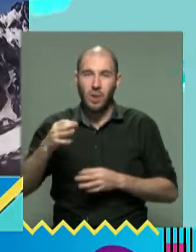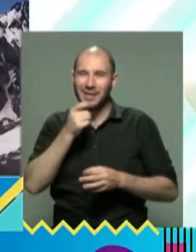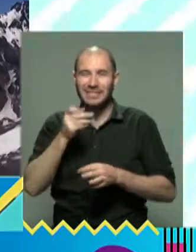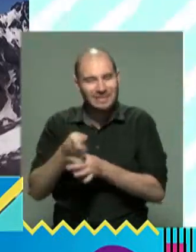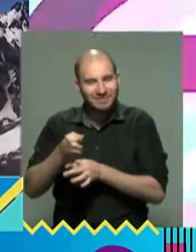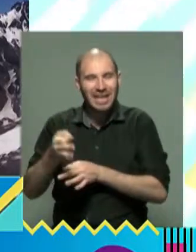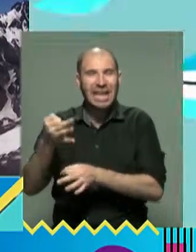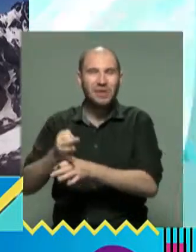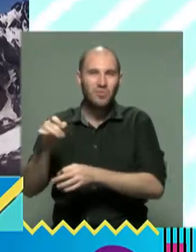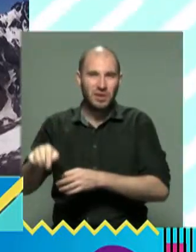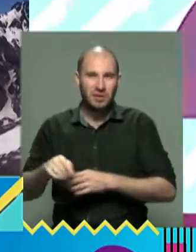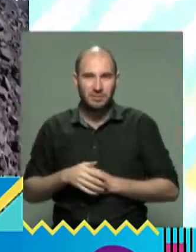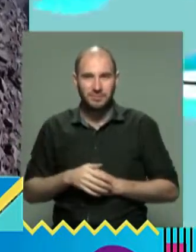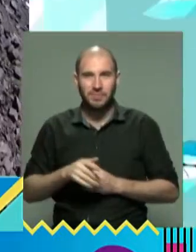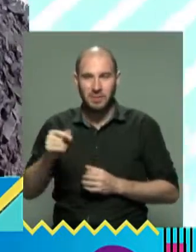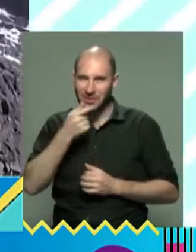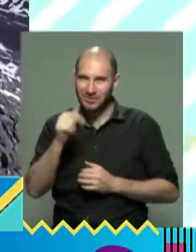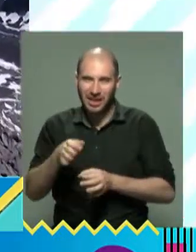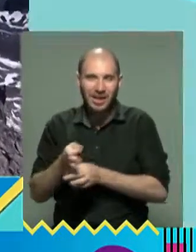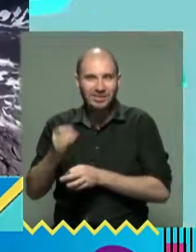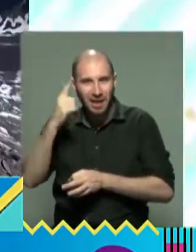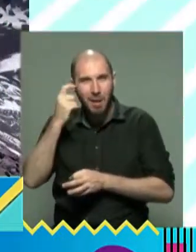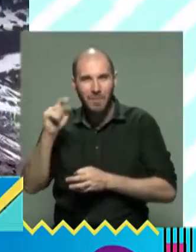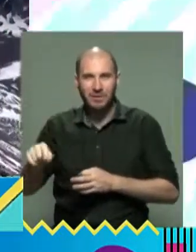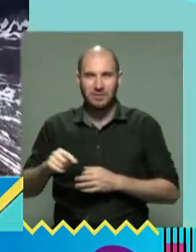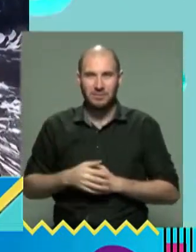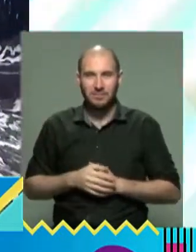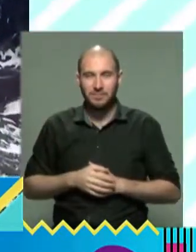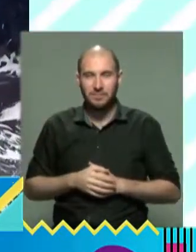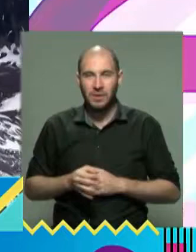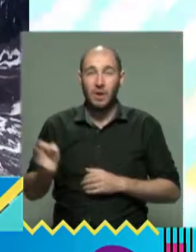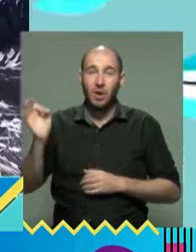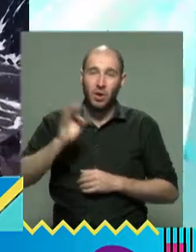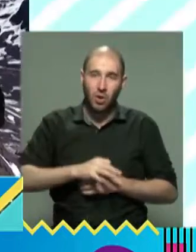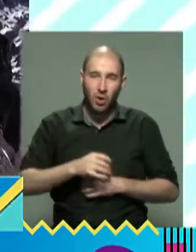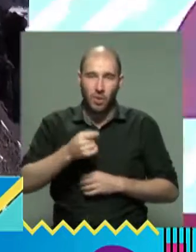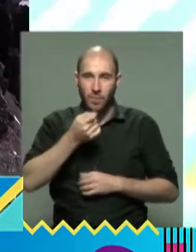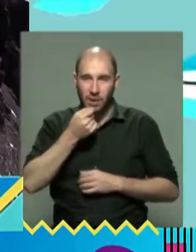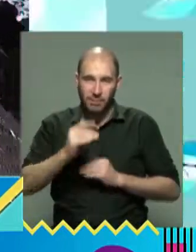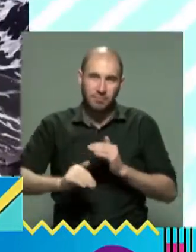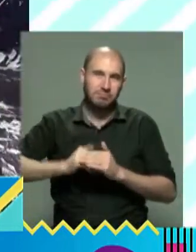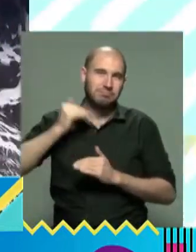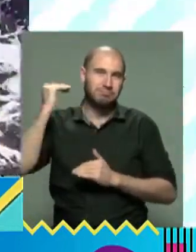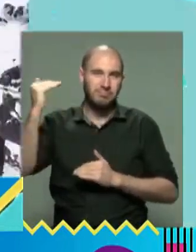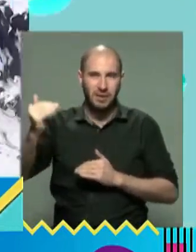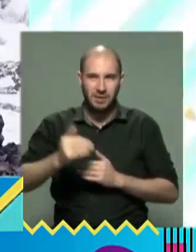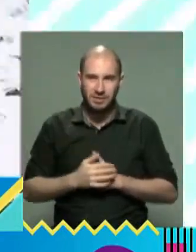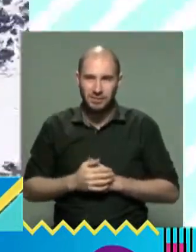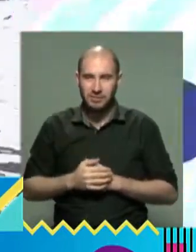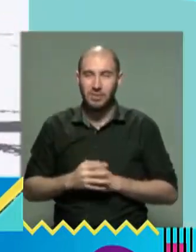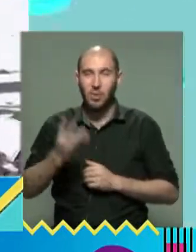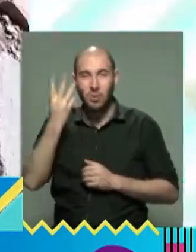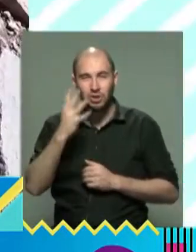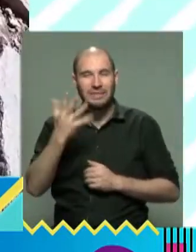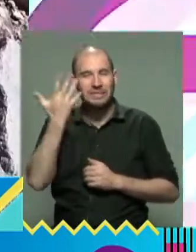que tiene Mendoza, y si no, bueno, ya podés saltar a hacer el trekking de varios días,